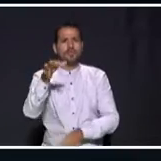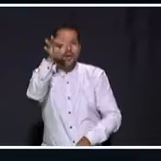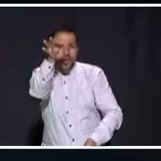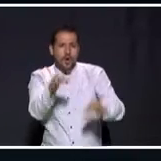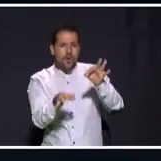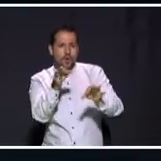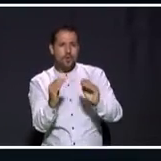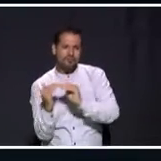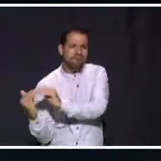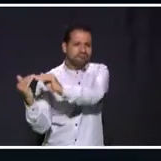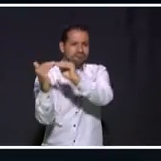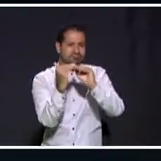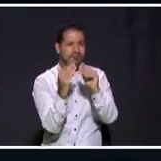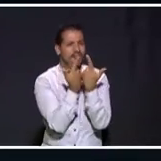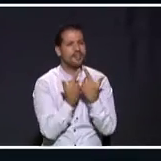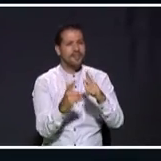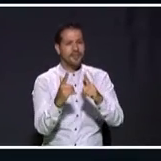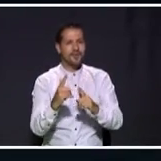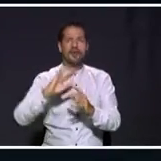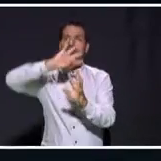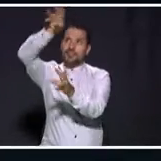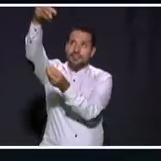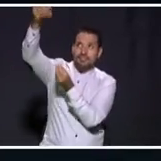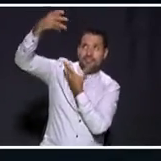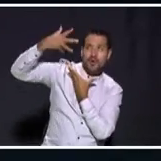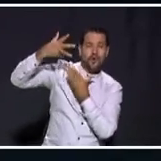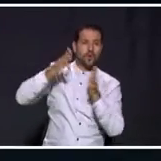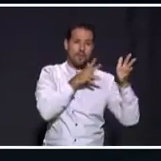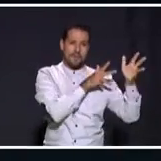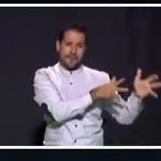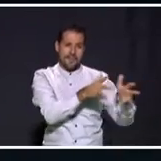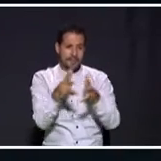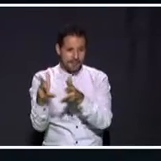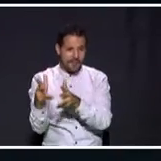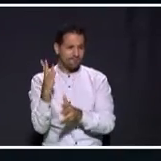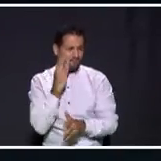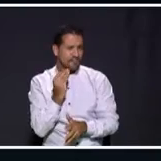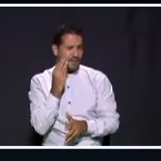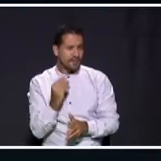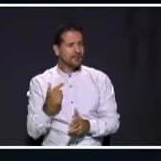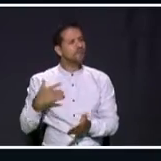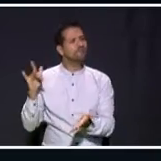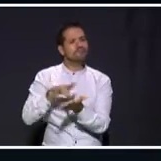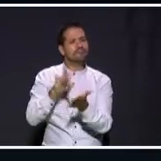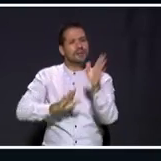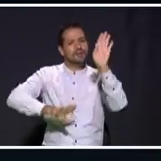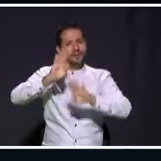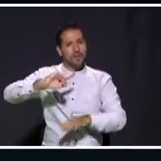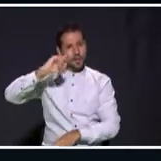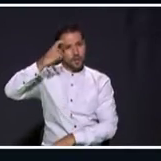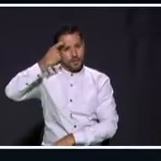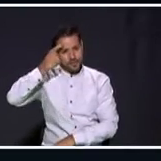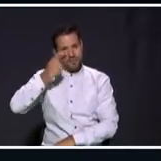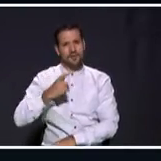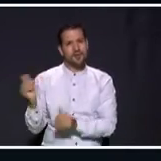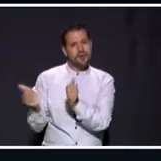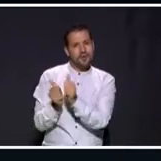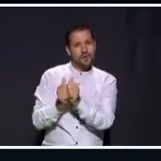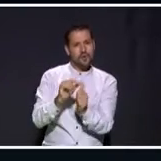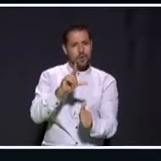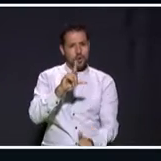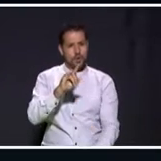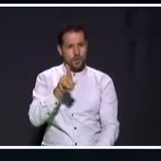esteban mejía teólogo y educador he participado en la gobernación de antioquia cuando el doctor luis alfredo ramos en lo